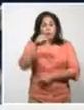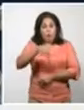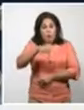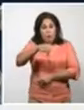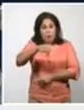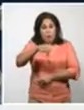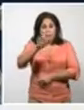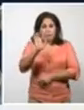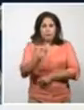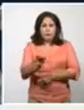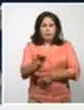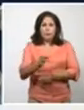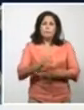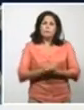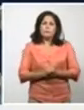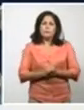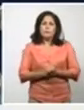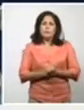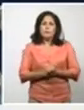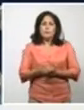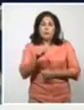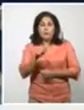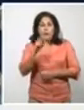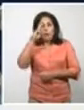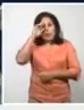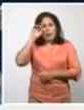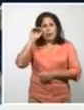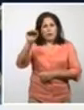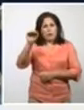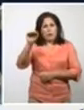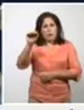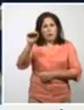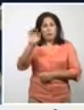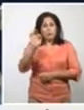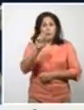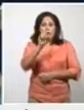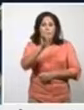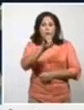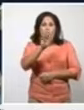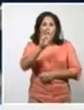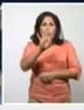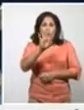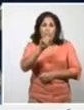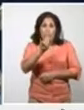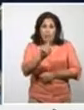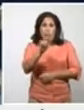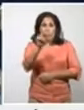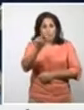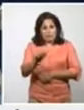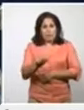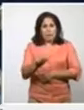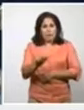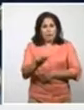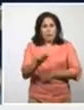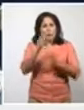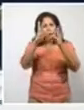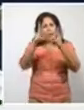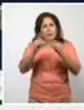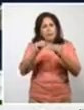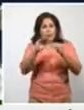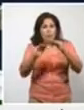De hoy mantenemos ingresados en hospitales 981 pacientes. Es la cifra más baja que